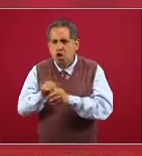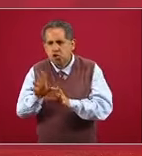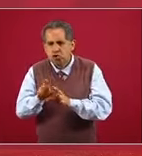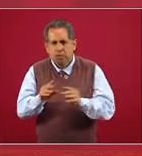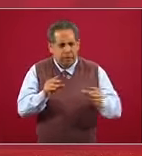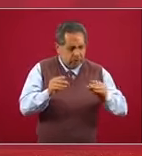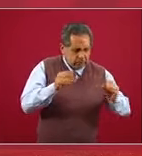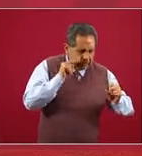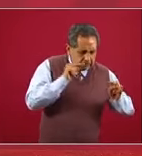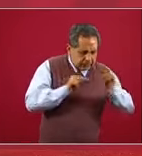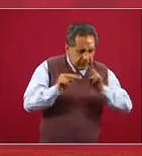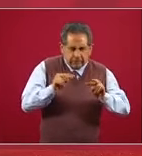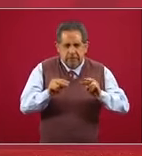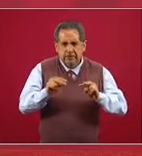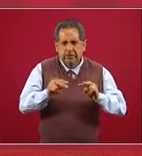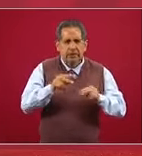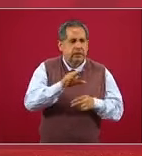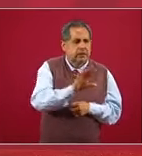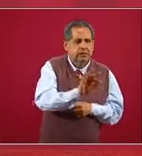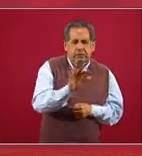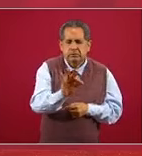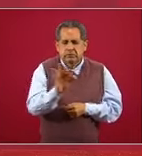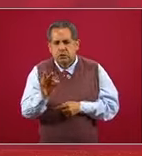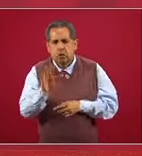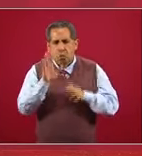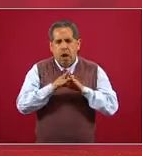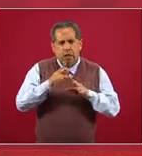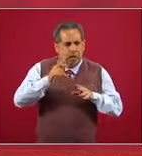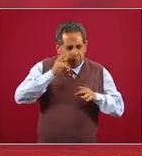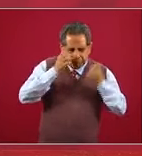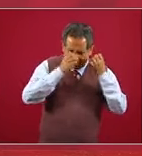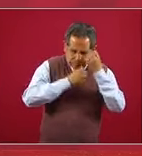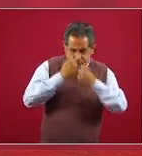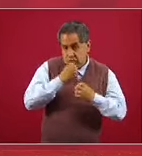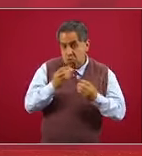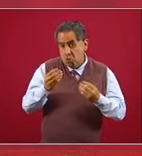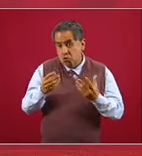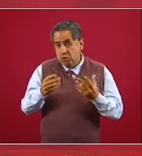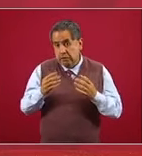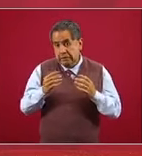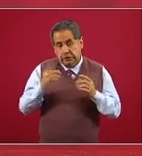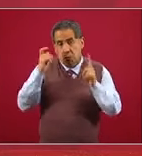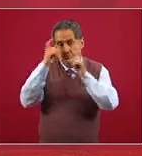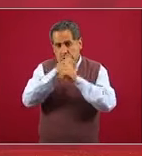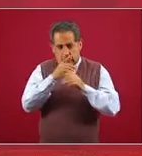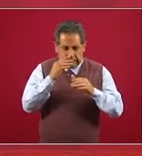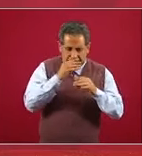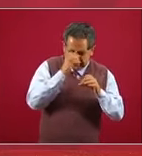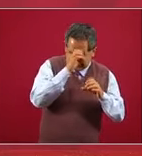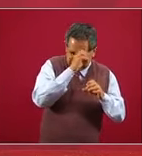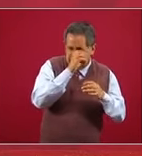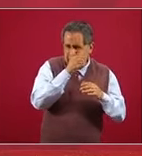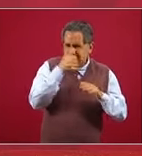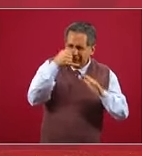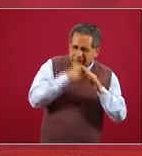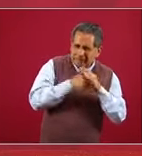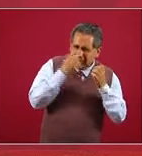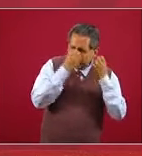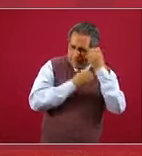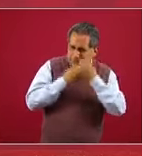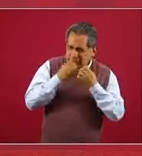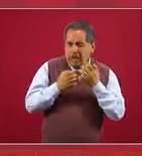que dan positivos, se seleccionan alguna de ellas, dado que es un proceso bastante complejo, toma también un tiempo y